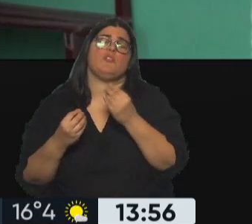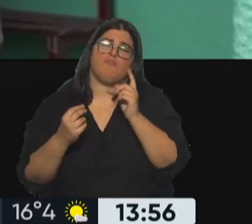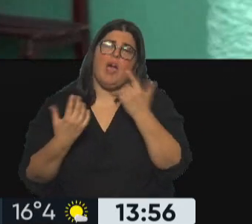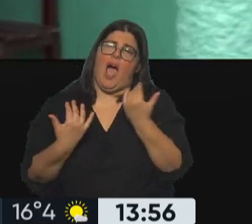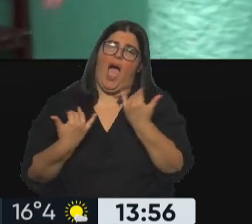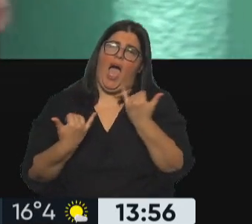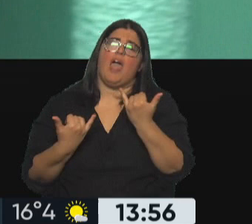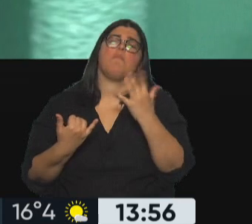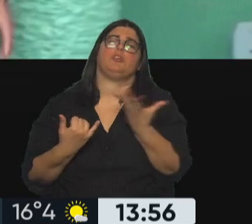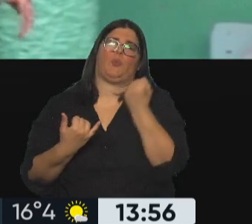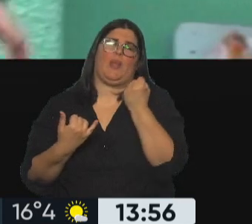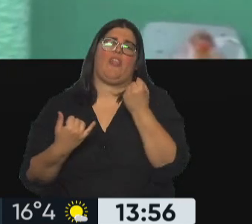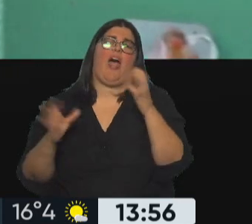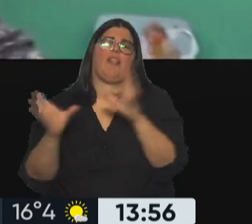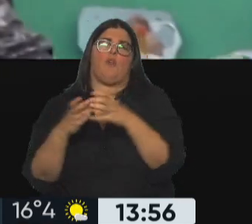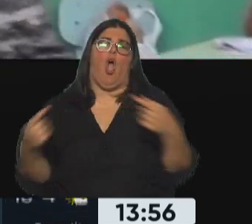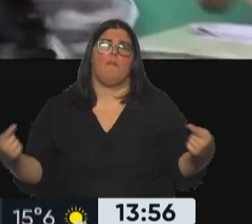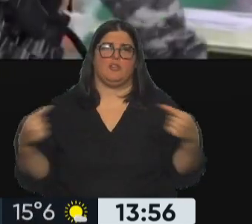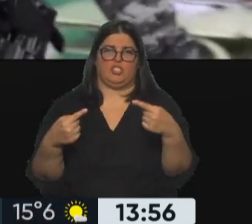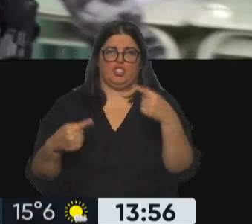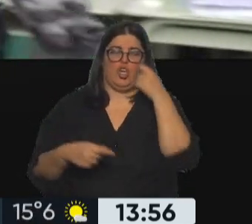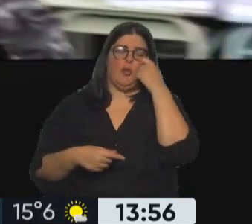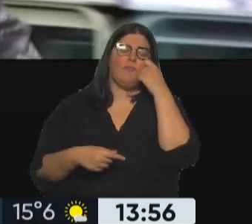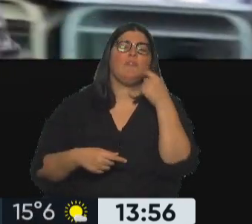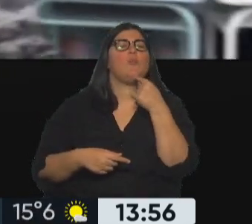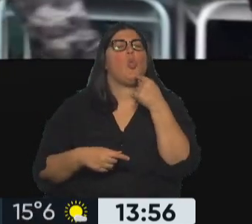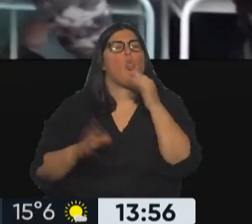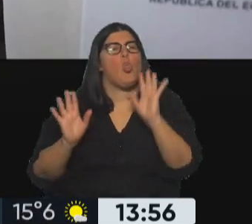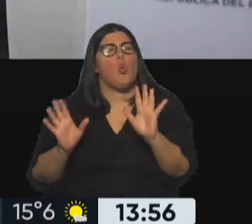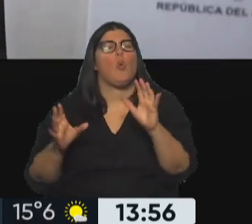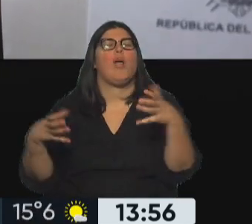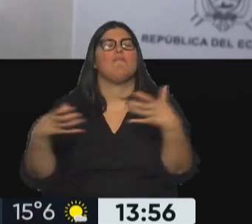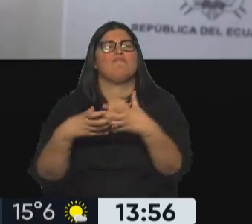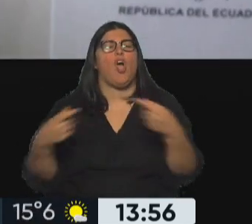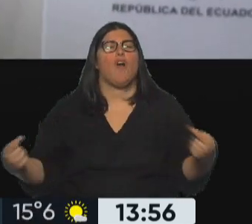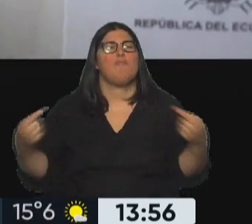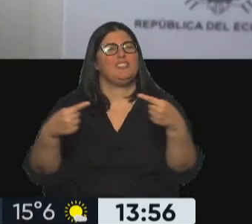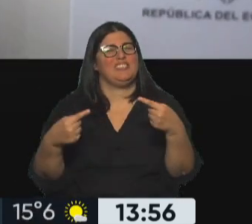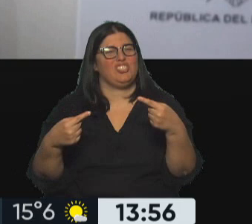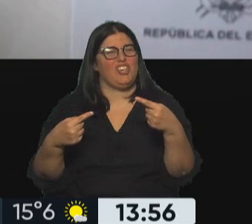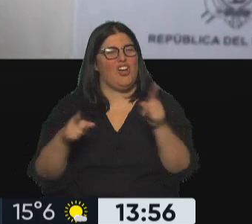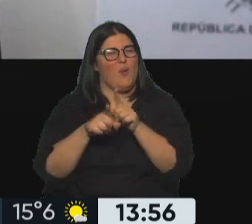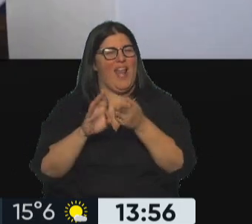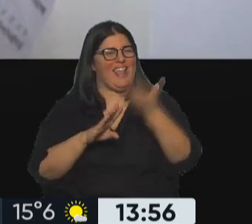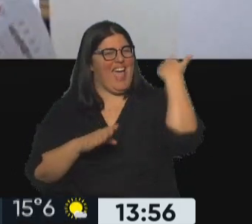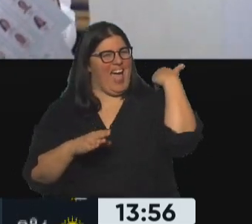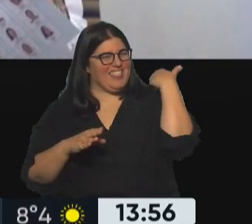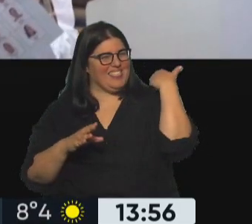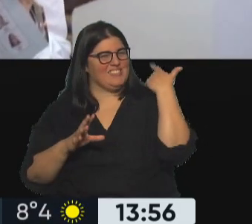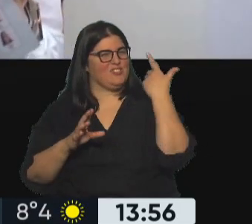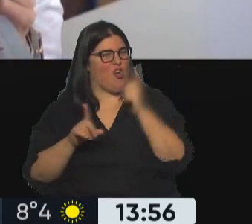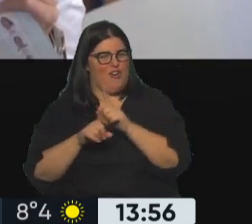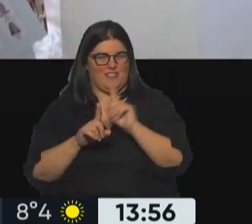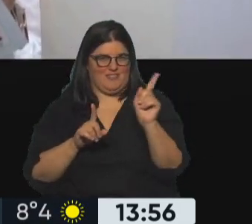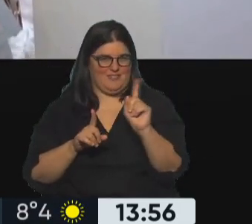que se constituya un polo de oposición. La duda es que la oposición no está conformada de la misma forma que en la última elección. Recordemos, el